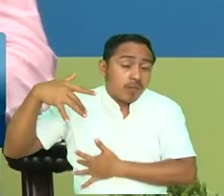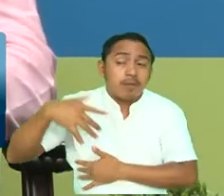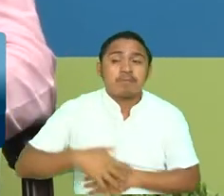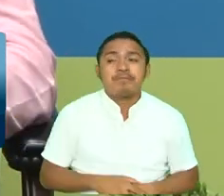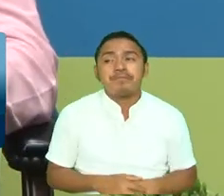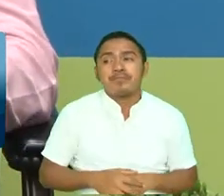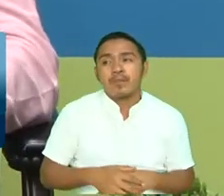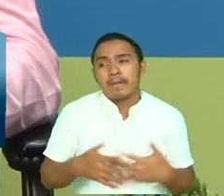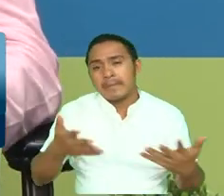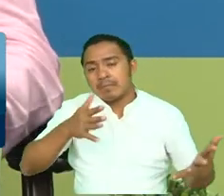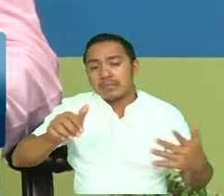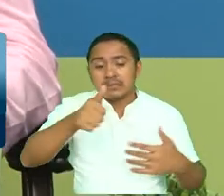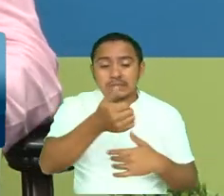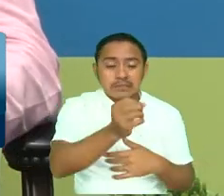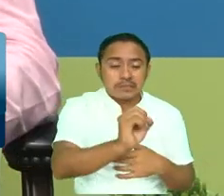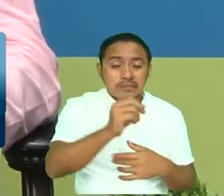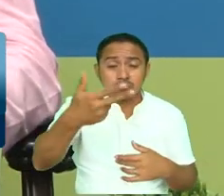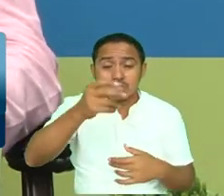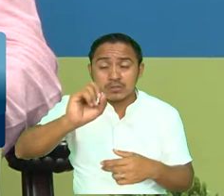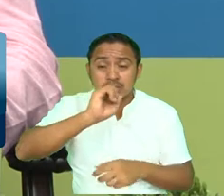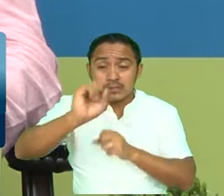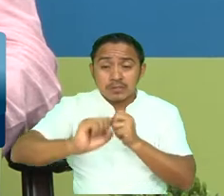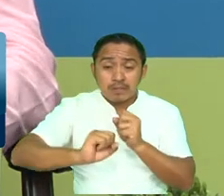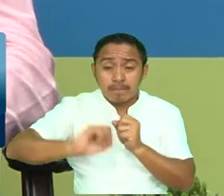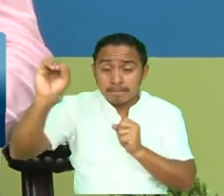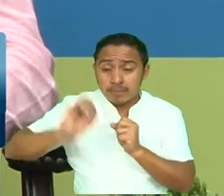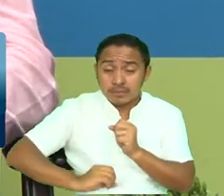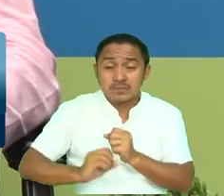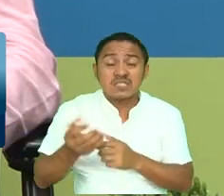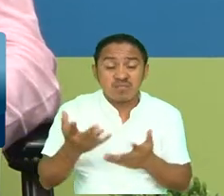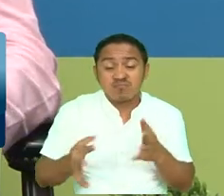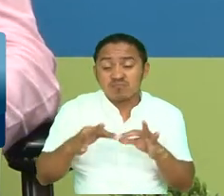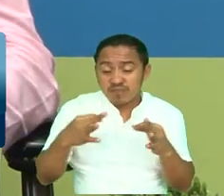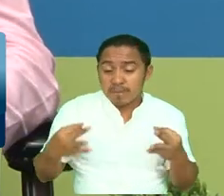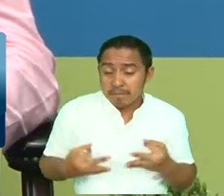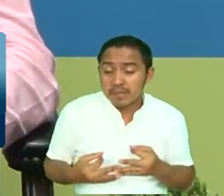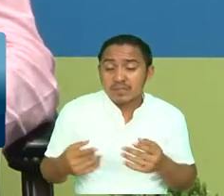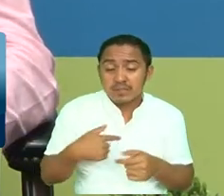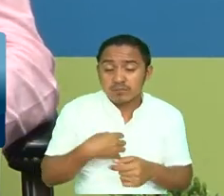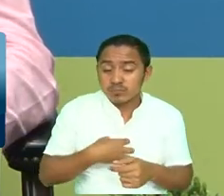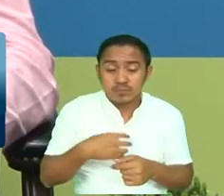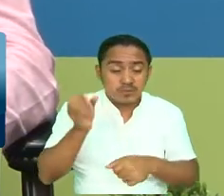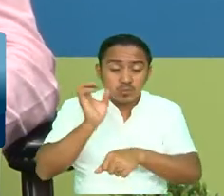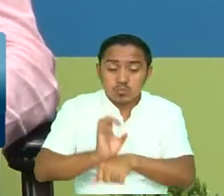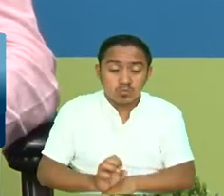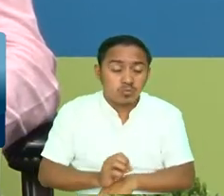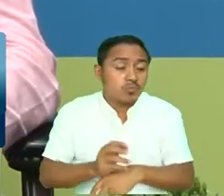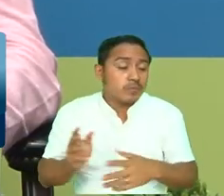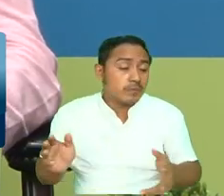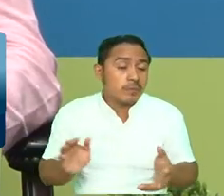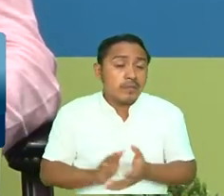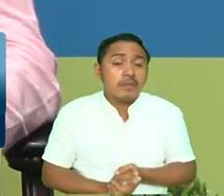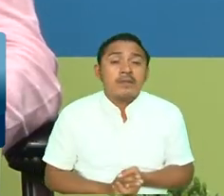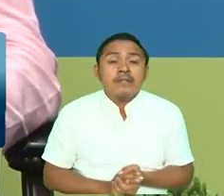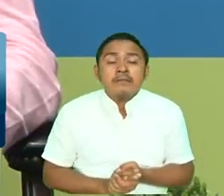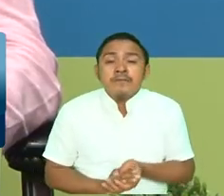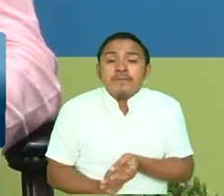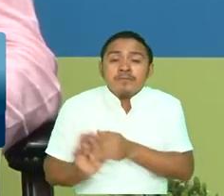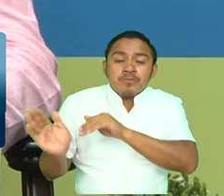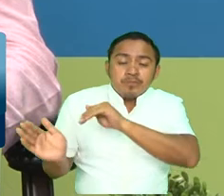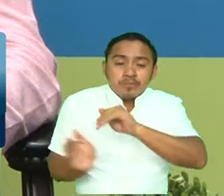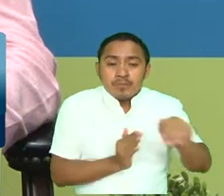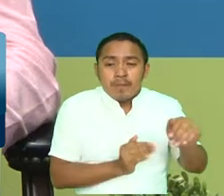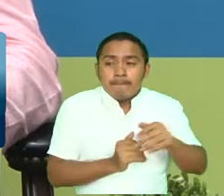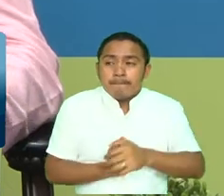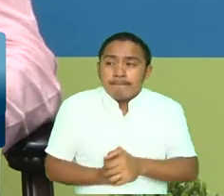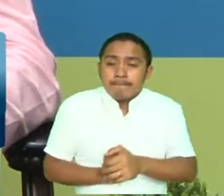que 60-80% de los pacientes tienen alguna historia familiar de que tienen esa misma sudoración excesiva. Y otro que es la